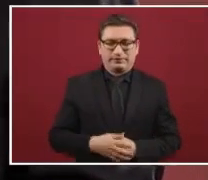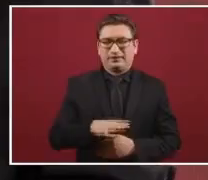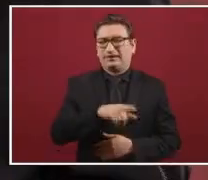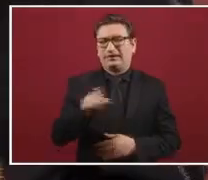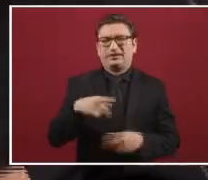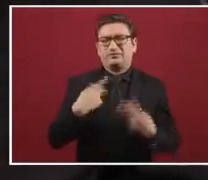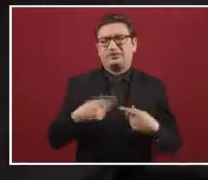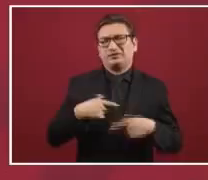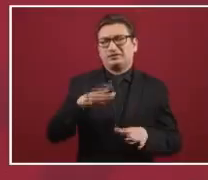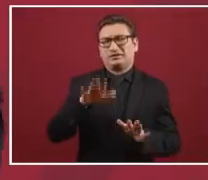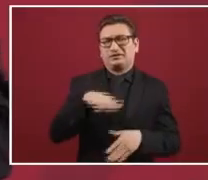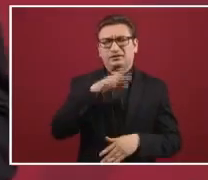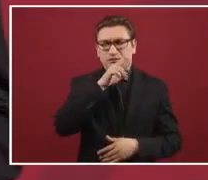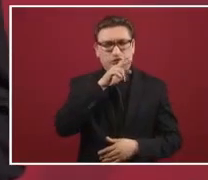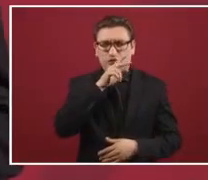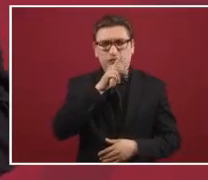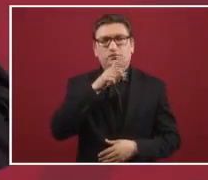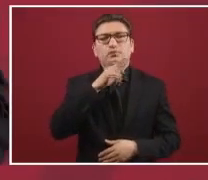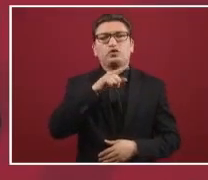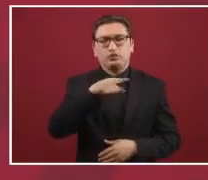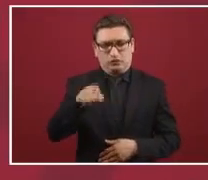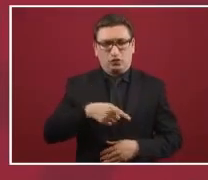que se ocupen.